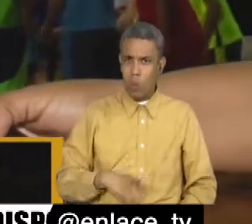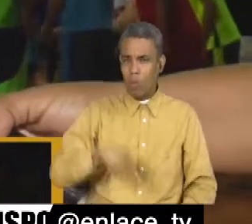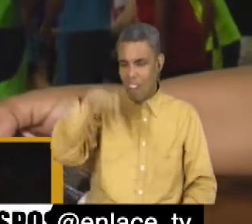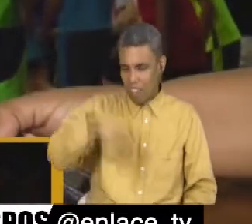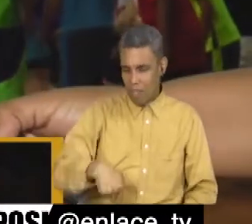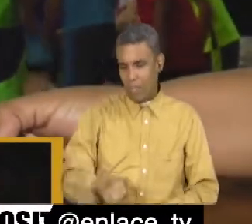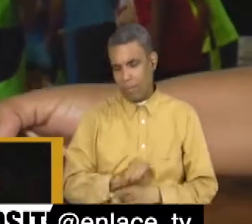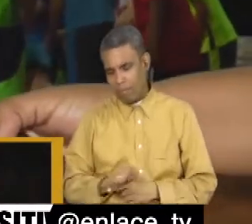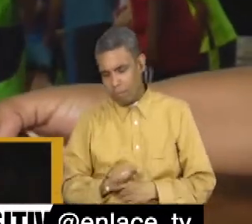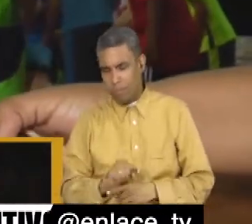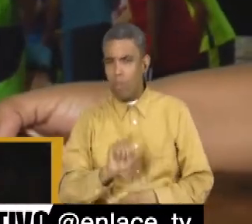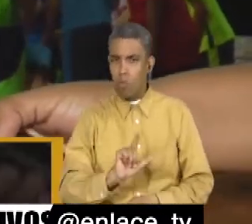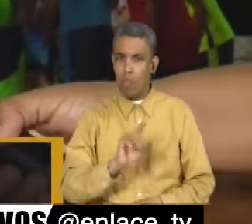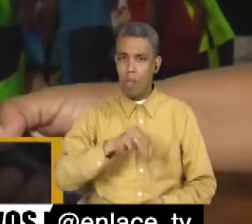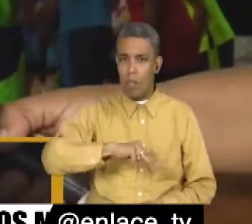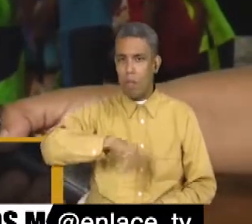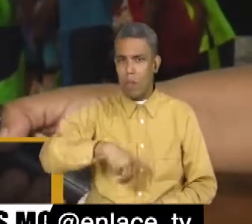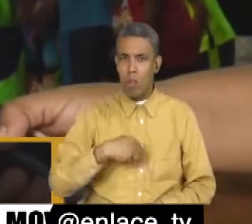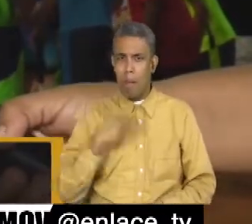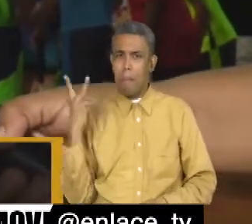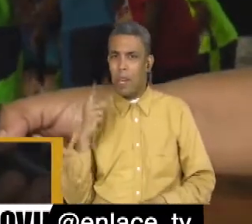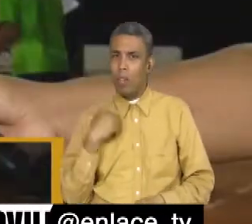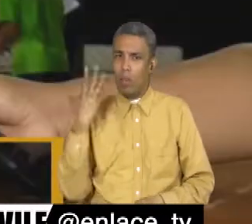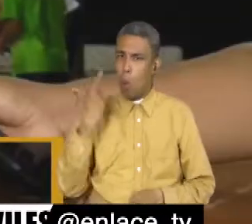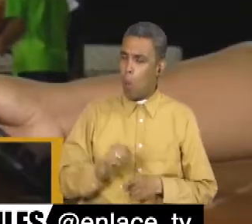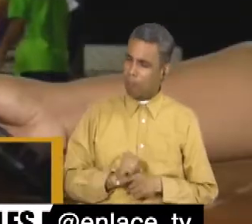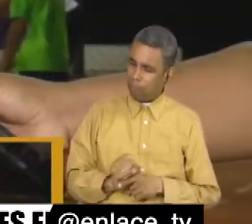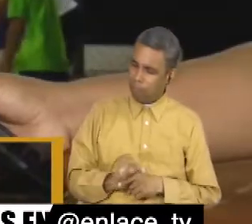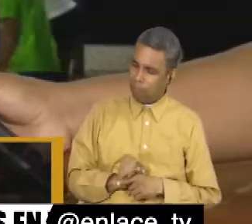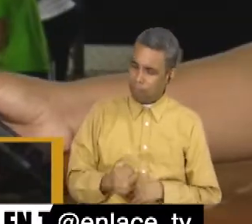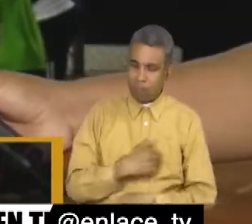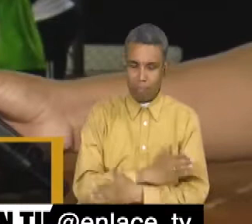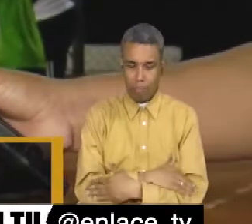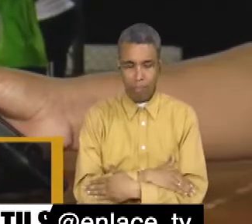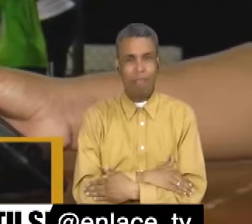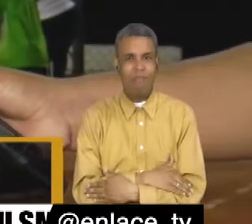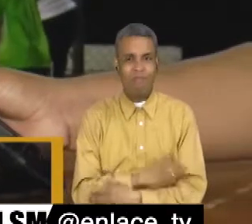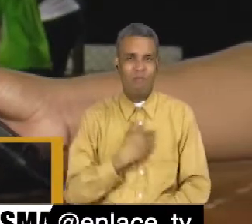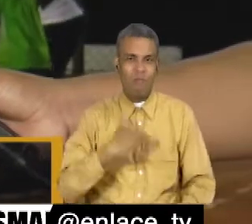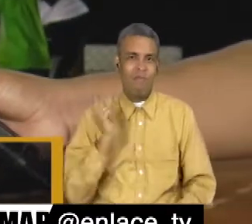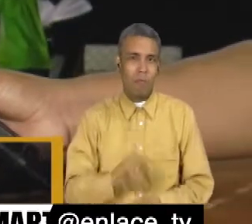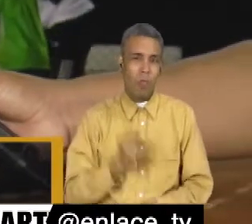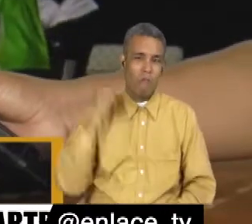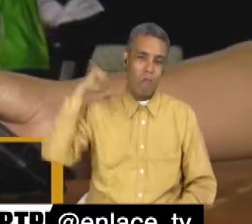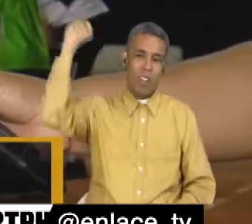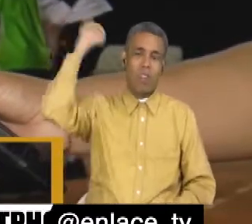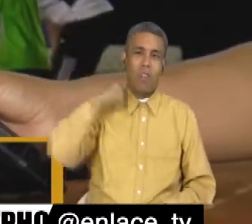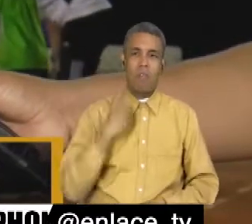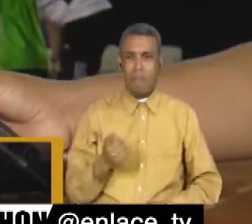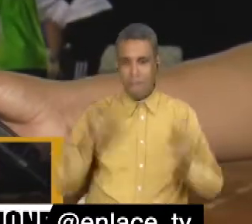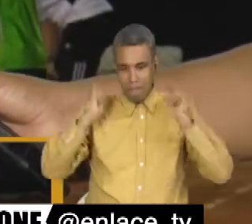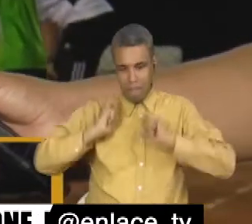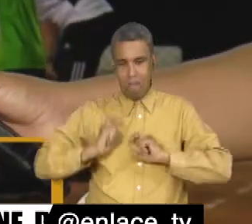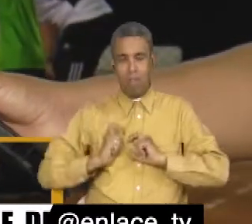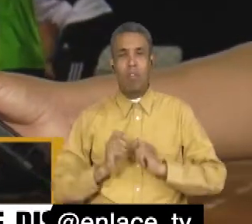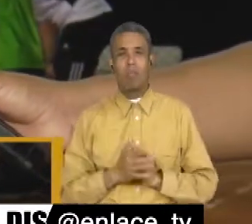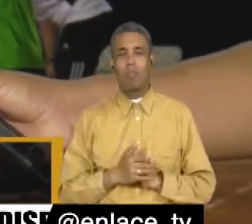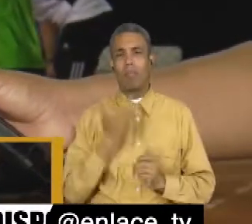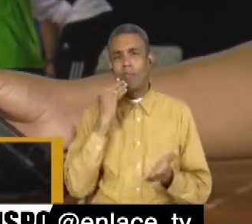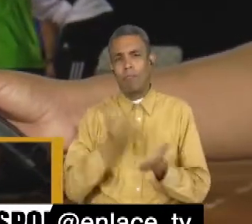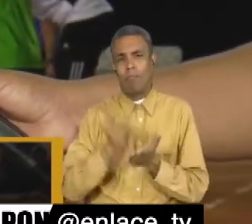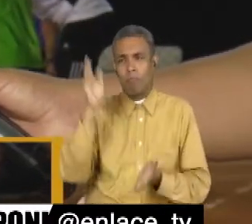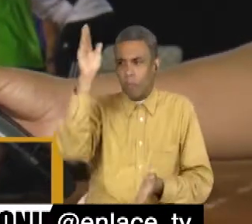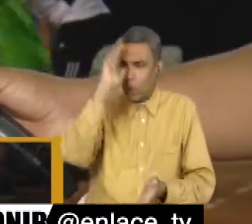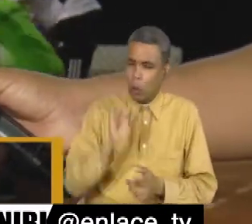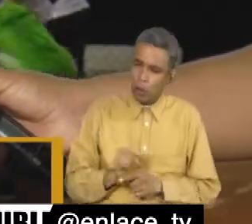de lunes a viernes y por eso me fue bien. Gracias a Dios por el entrenamiento, por